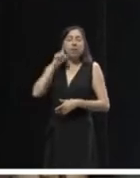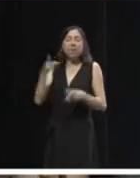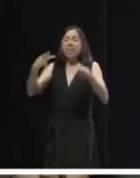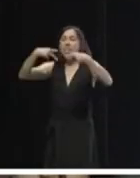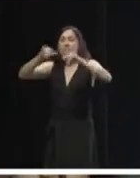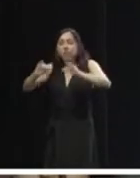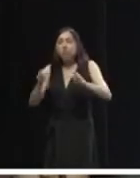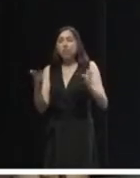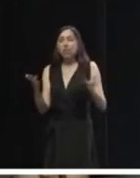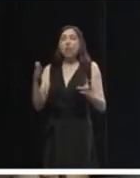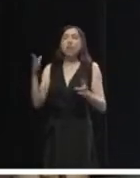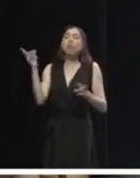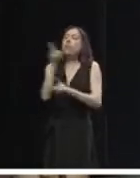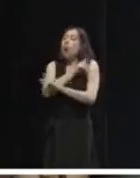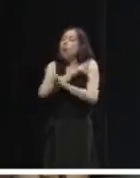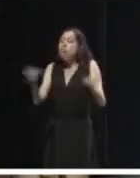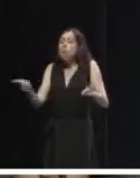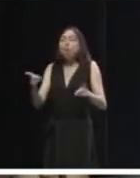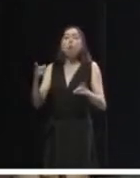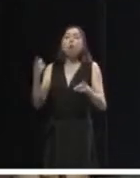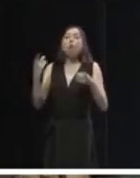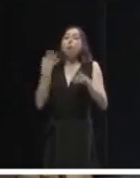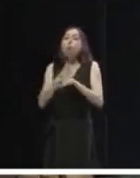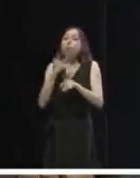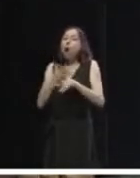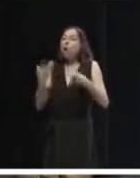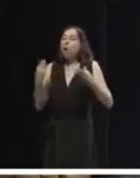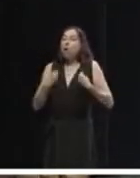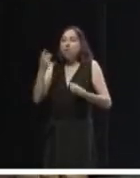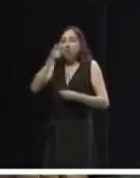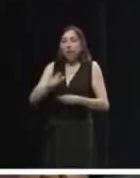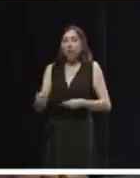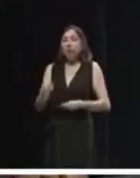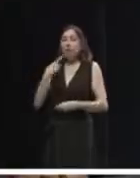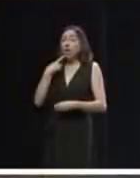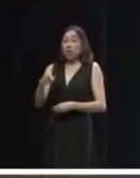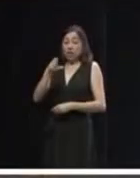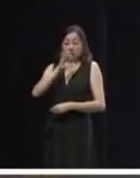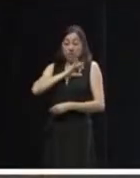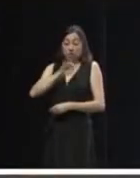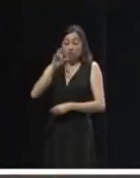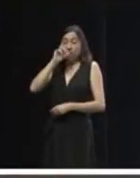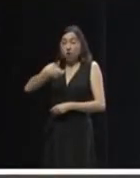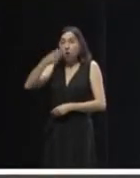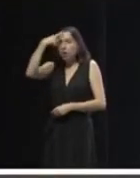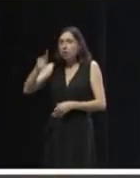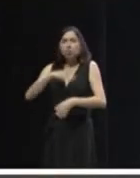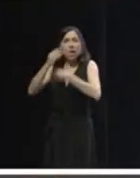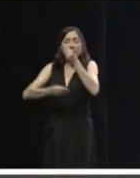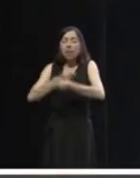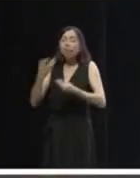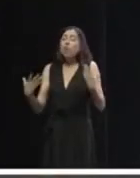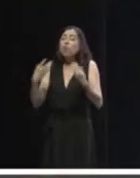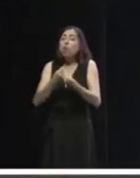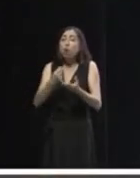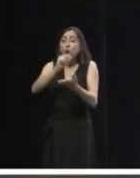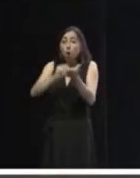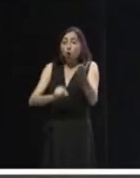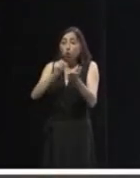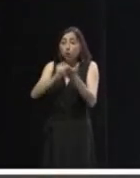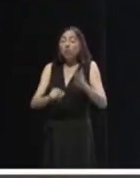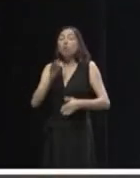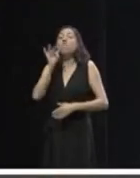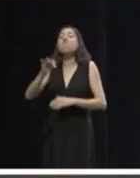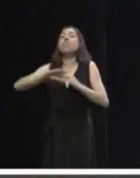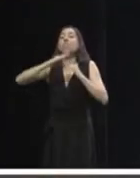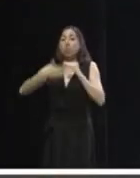gente. Dice el señor Feijóo que no sabe qué hacer con los fijos discontinuos. ¿Su alternativa acaso pasa en